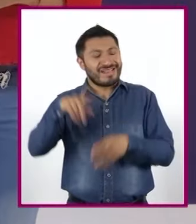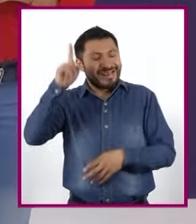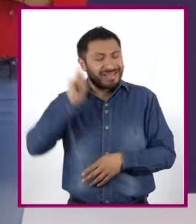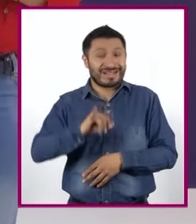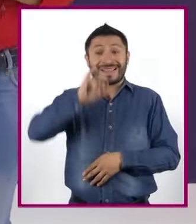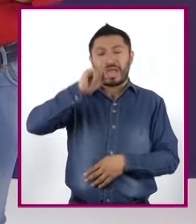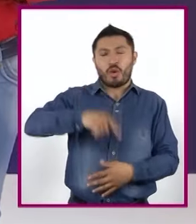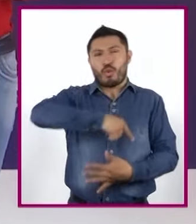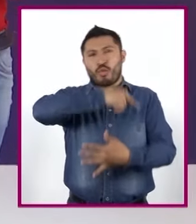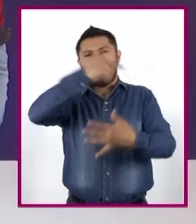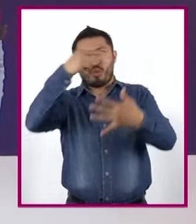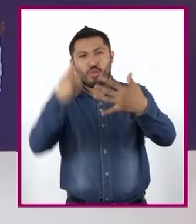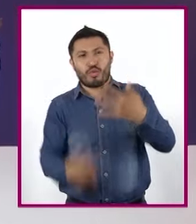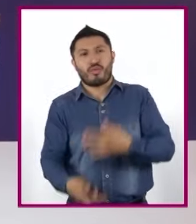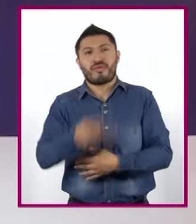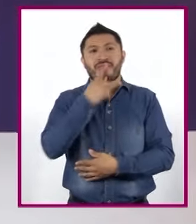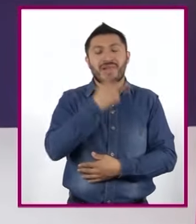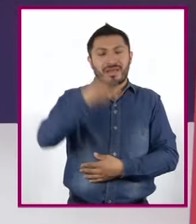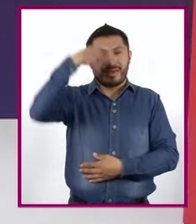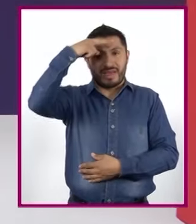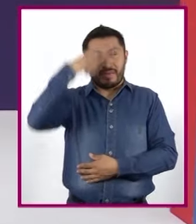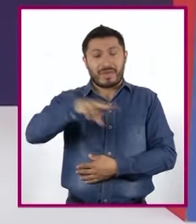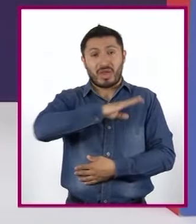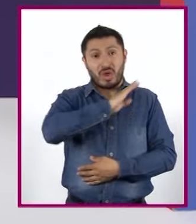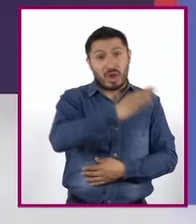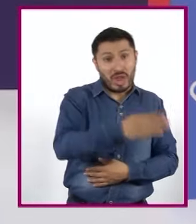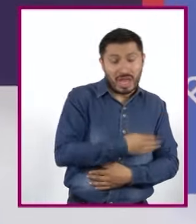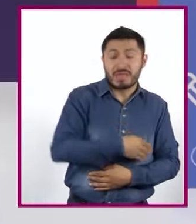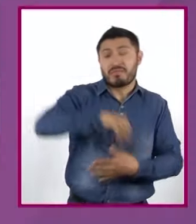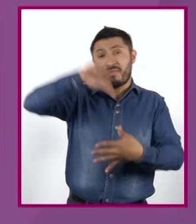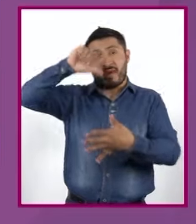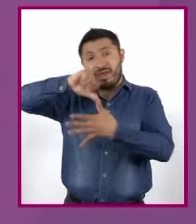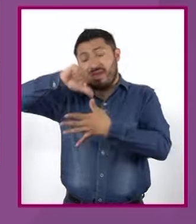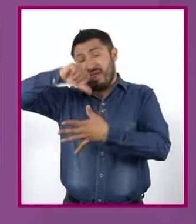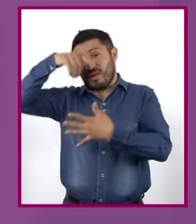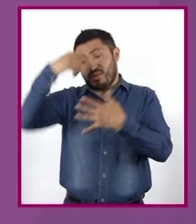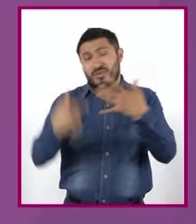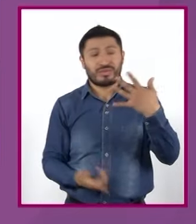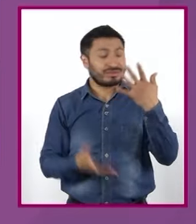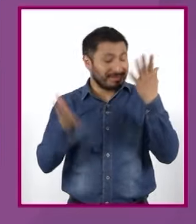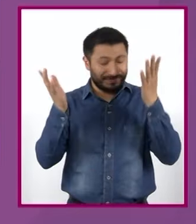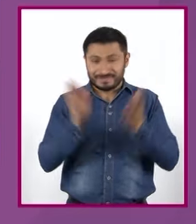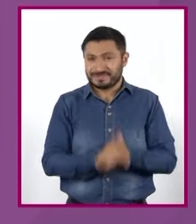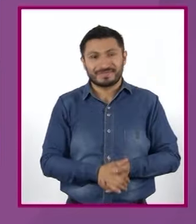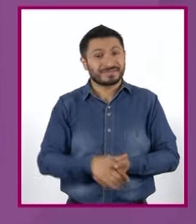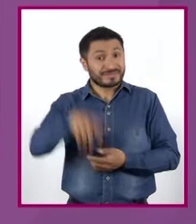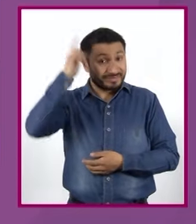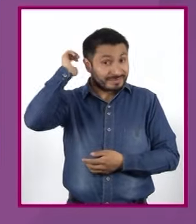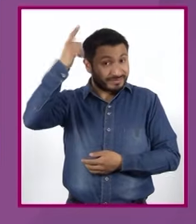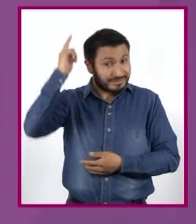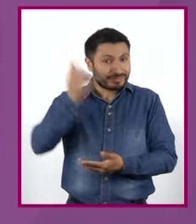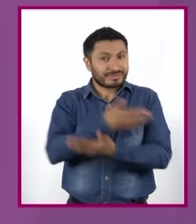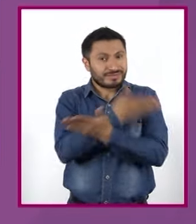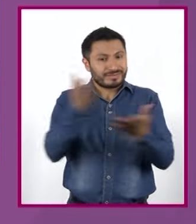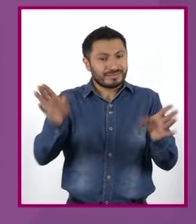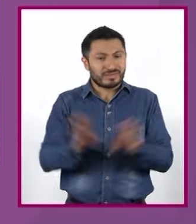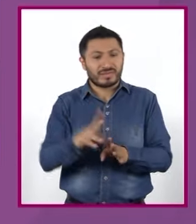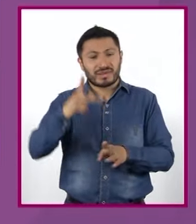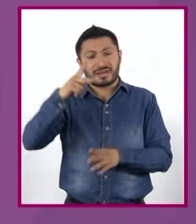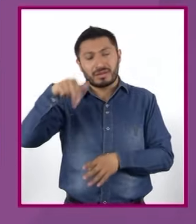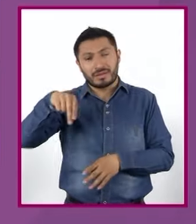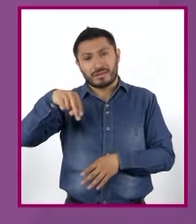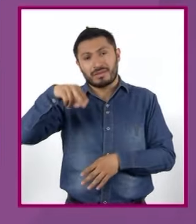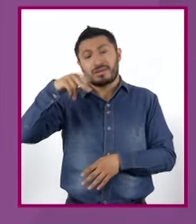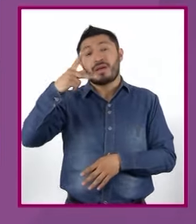es variado el vocabulario en México, España y América Latina. Espero tengan panchos. Se